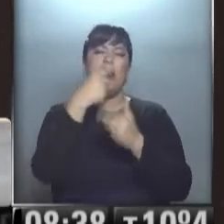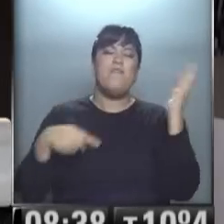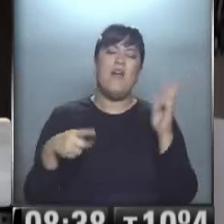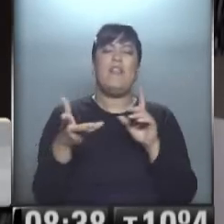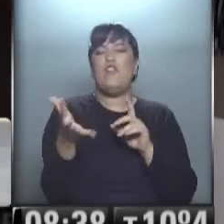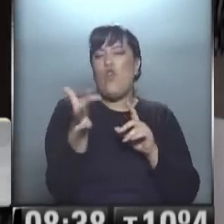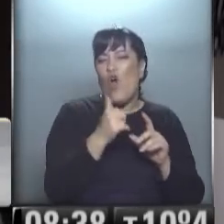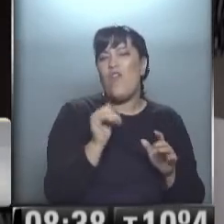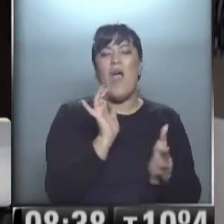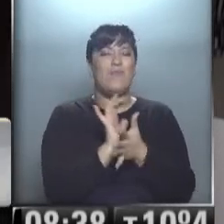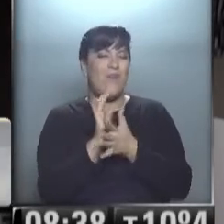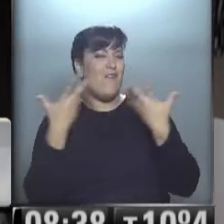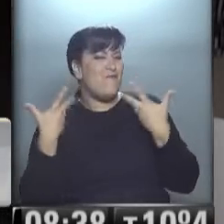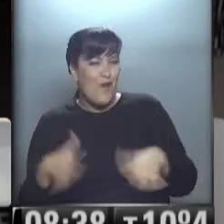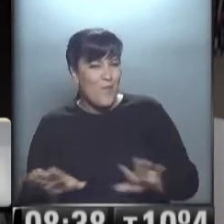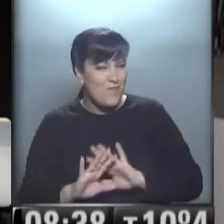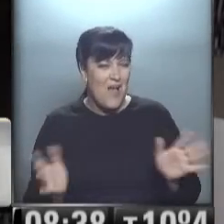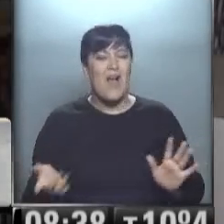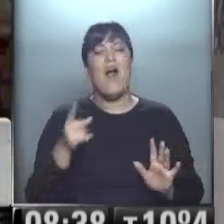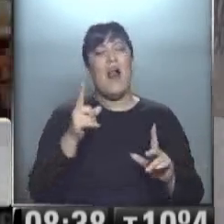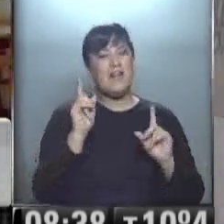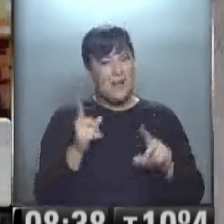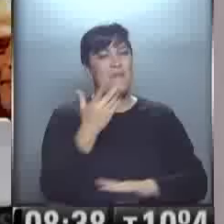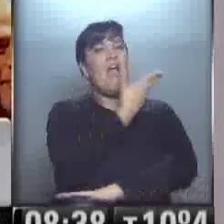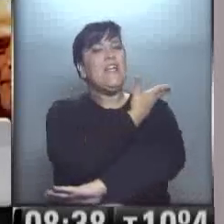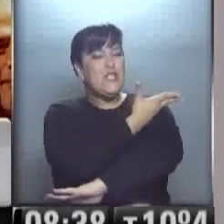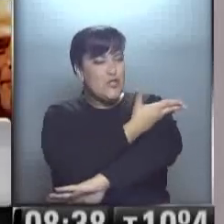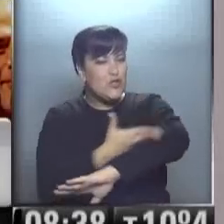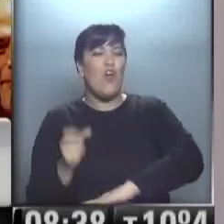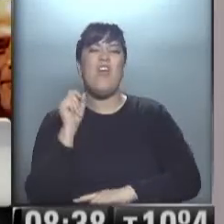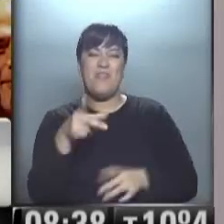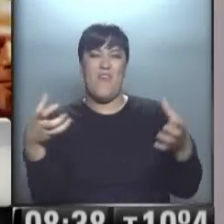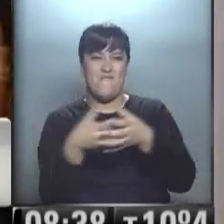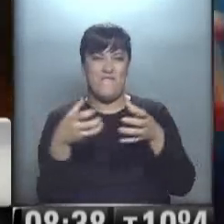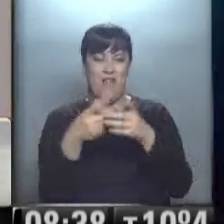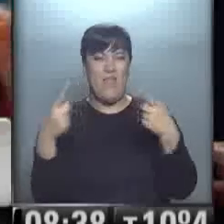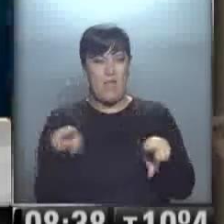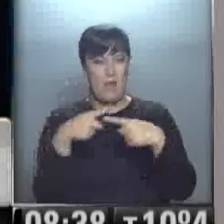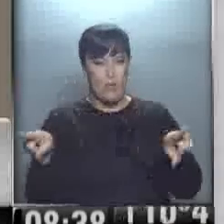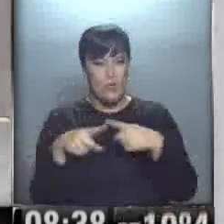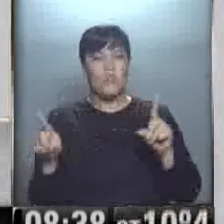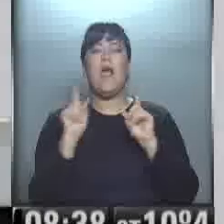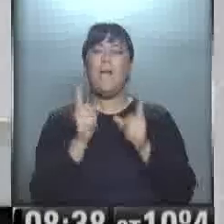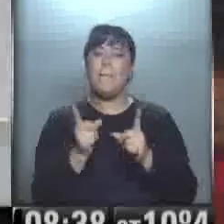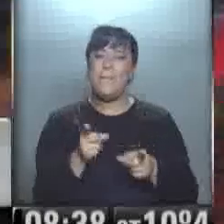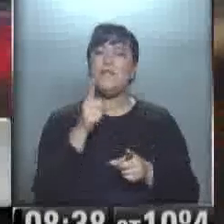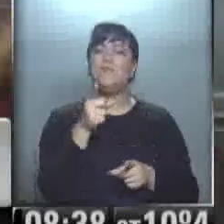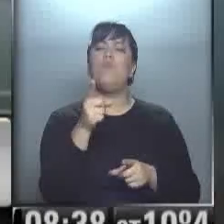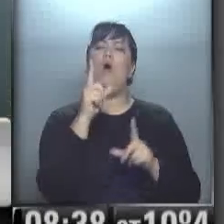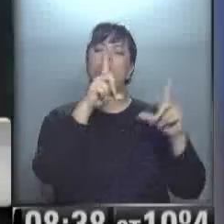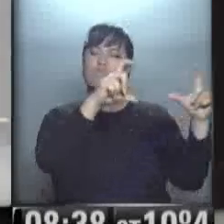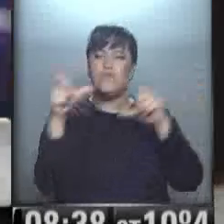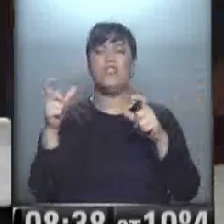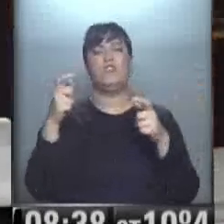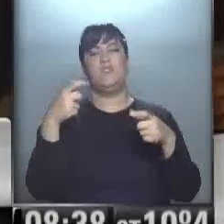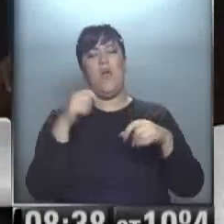cotidianos de la banda y que hicieron parte de esta historia, de la historia de Catupecu. Bueno, todo esto es lo que vas a poder recorrer, afiches,